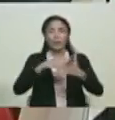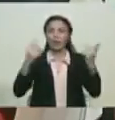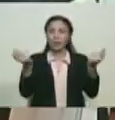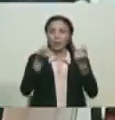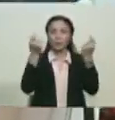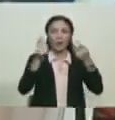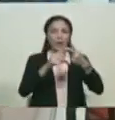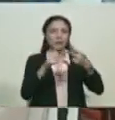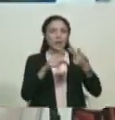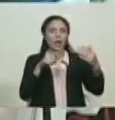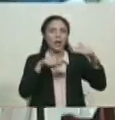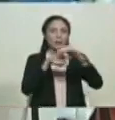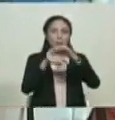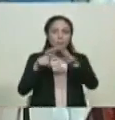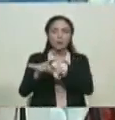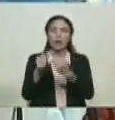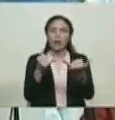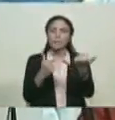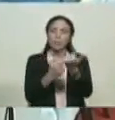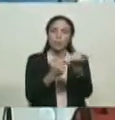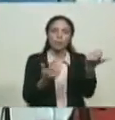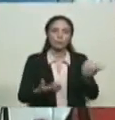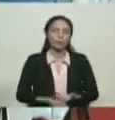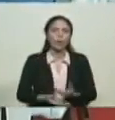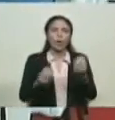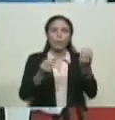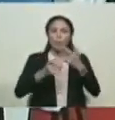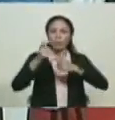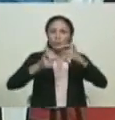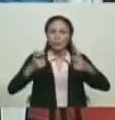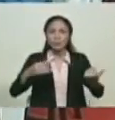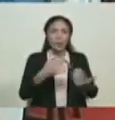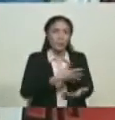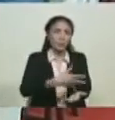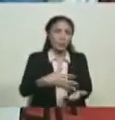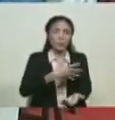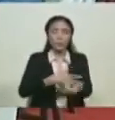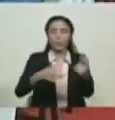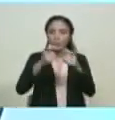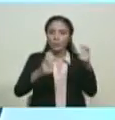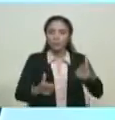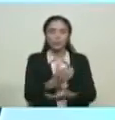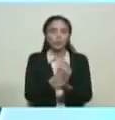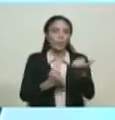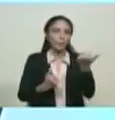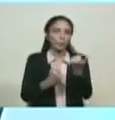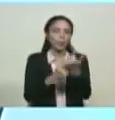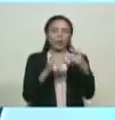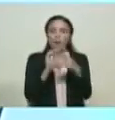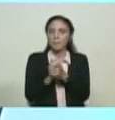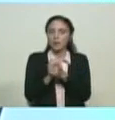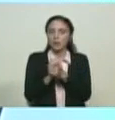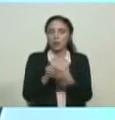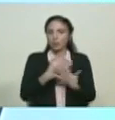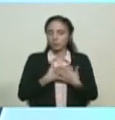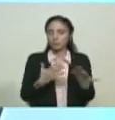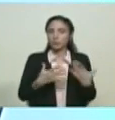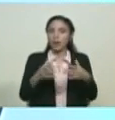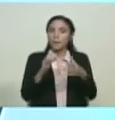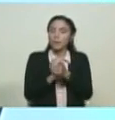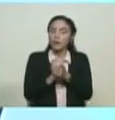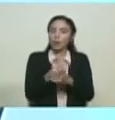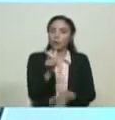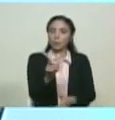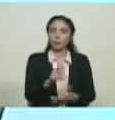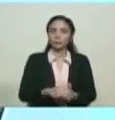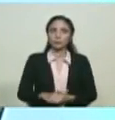el despliegue en campaña de millones de militantes simpatizantes amigos el partido socialista